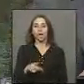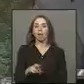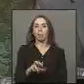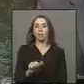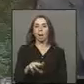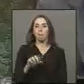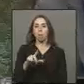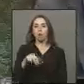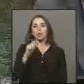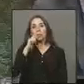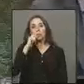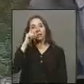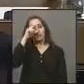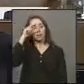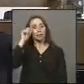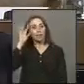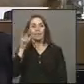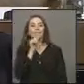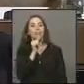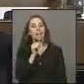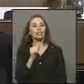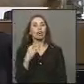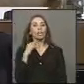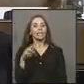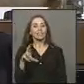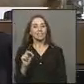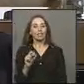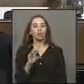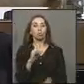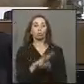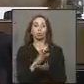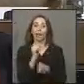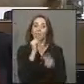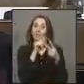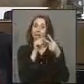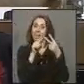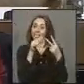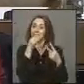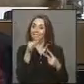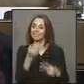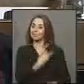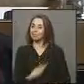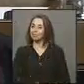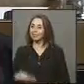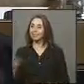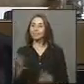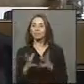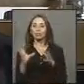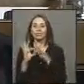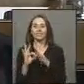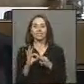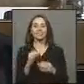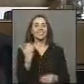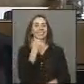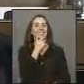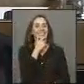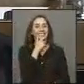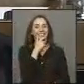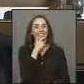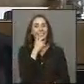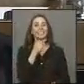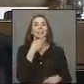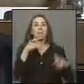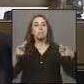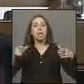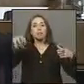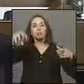Molina. Le faltó Quintero Cuchuncabí, mi estimado presidente. Muchas gracias. Y sus